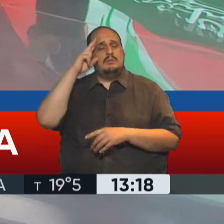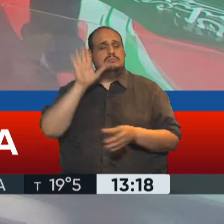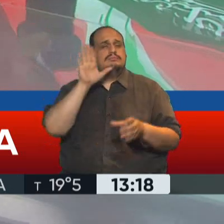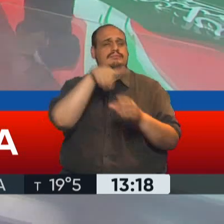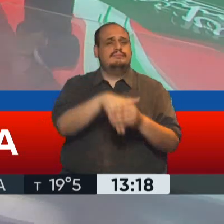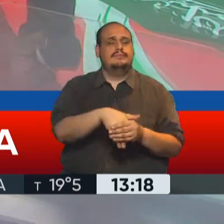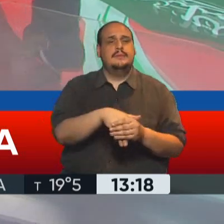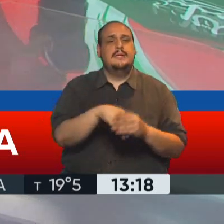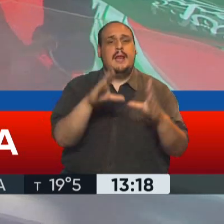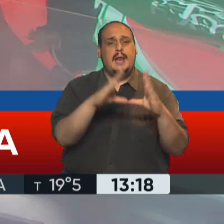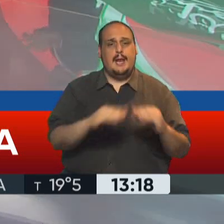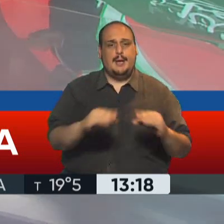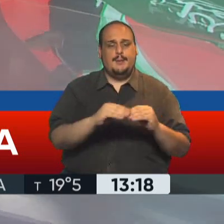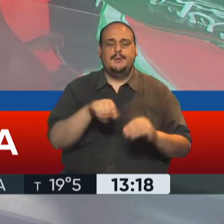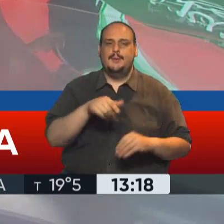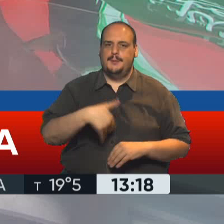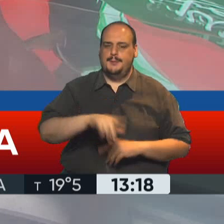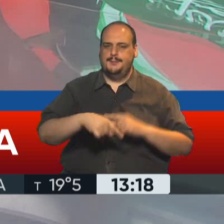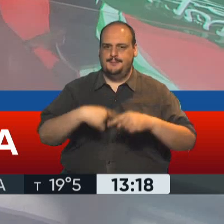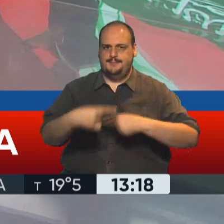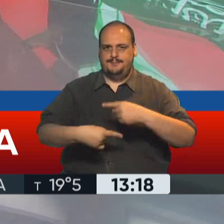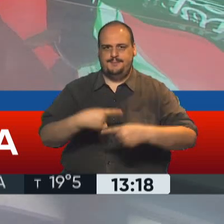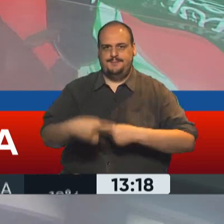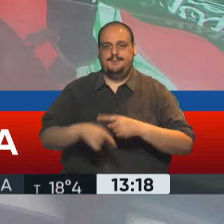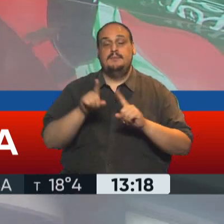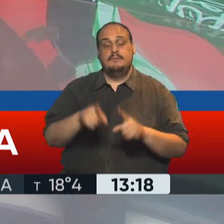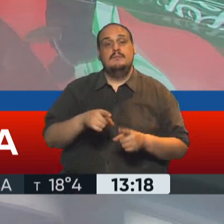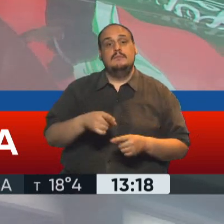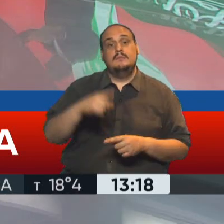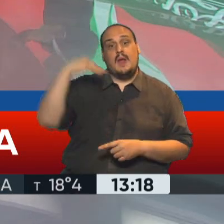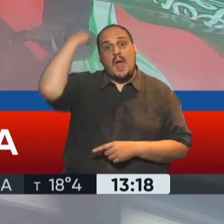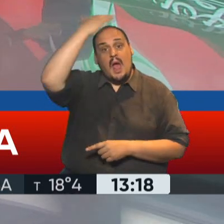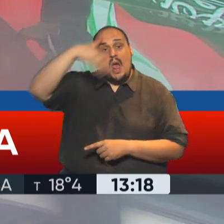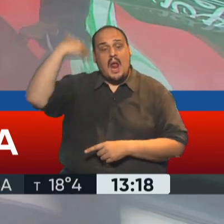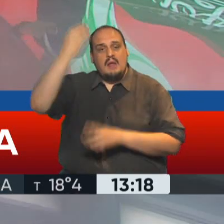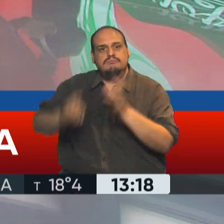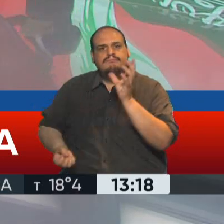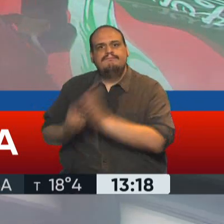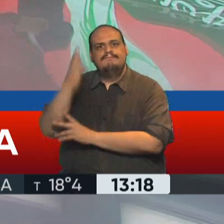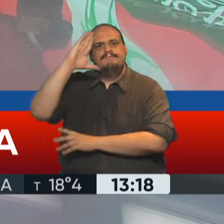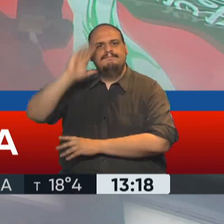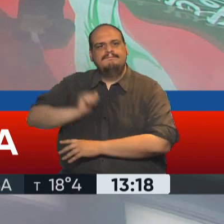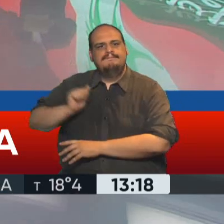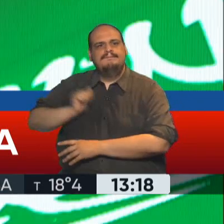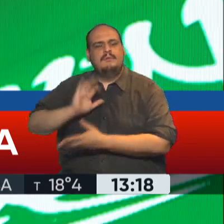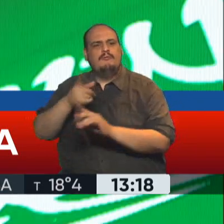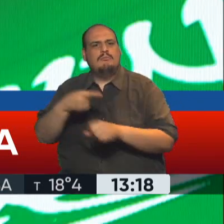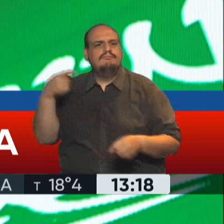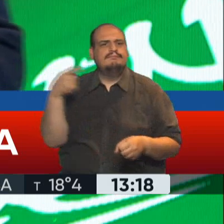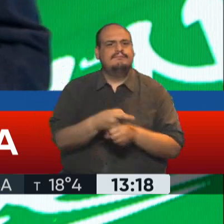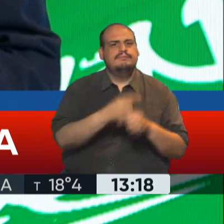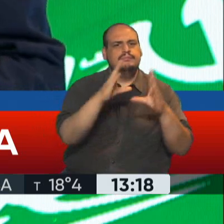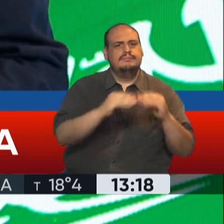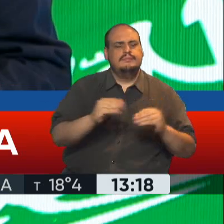ahora con lo que sigue, que tiene que ver con la creación de una fuerza militar árabe para combatir a Hezbollah en el Líbano. Esto ya en el